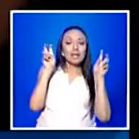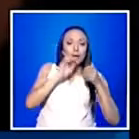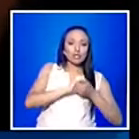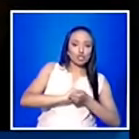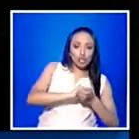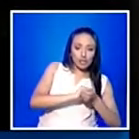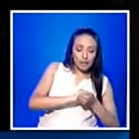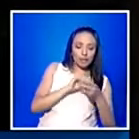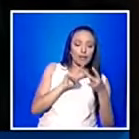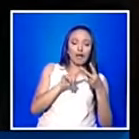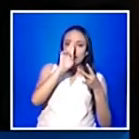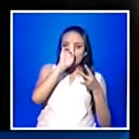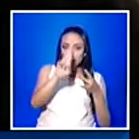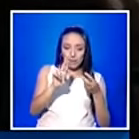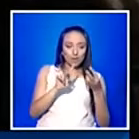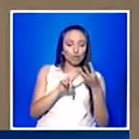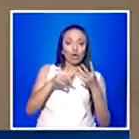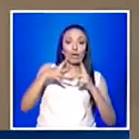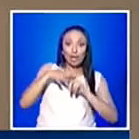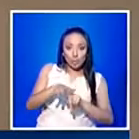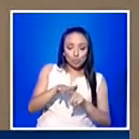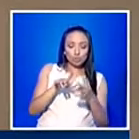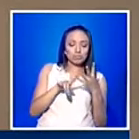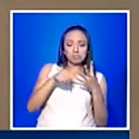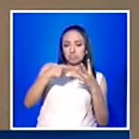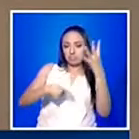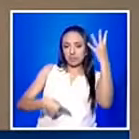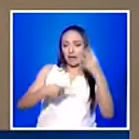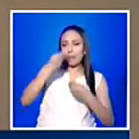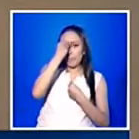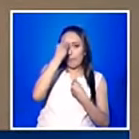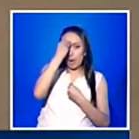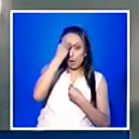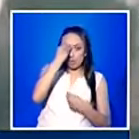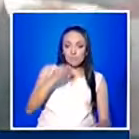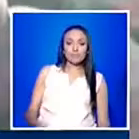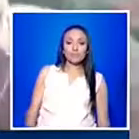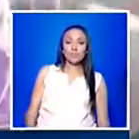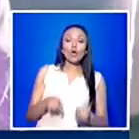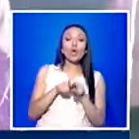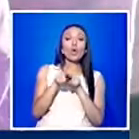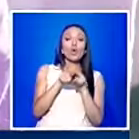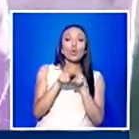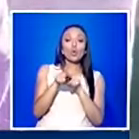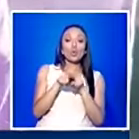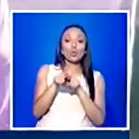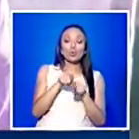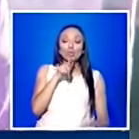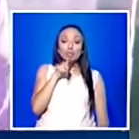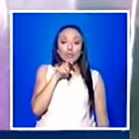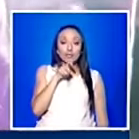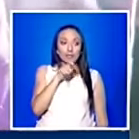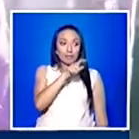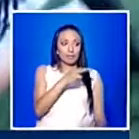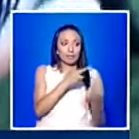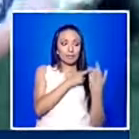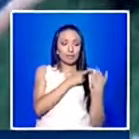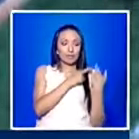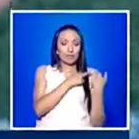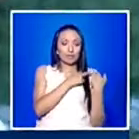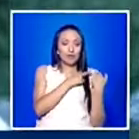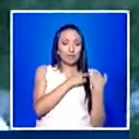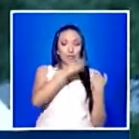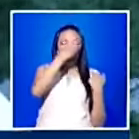solidaridad, respeto, inclusión y otros valores. El concurso lo realiza la Mesa Nacional de Educación en Valores, junto